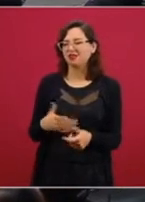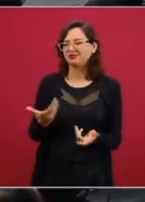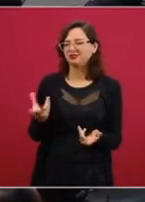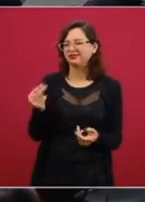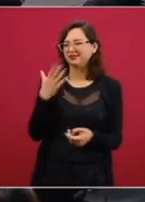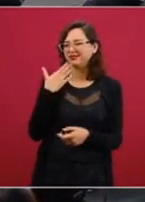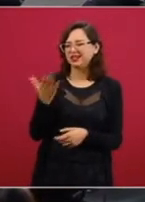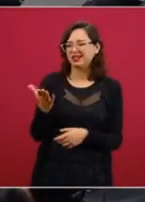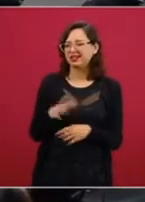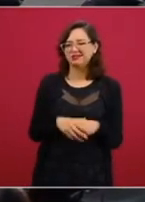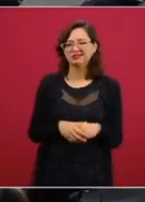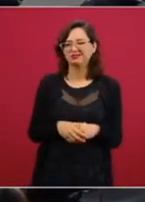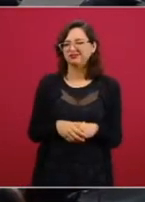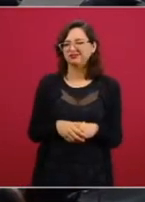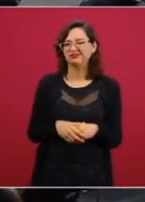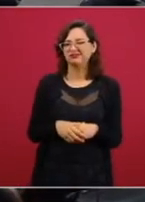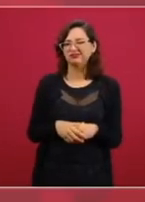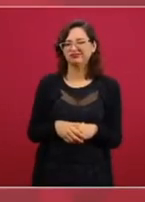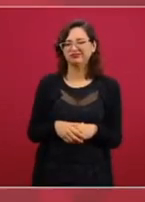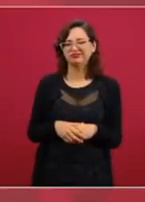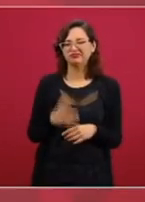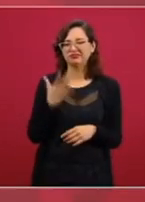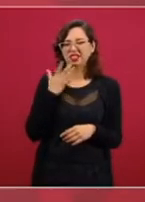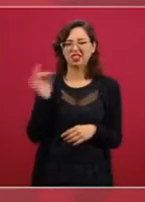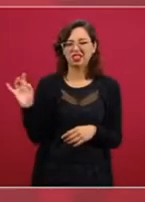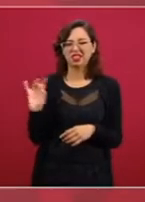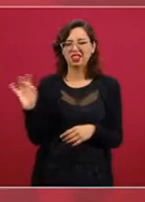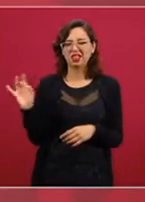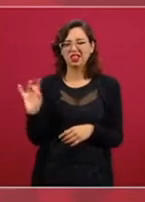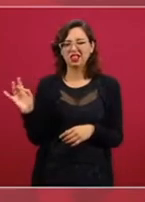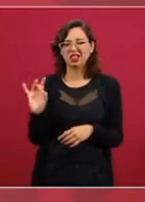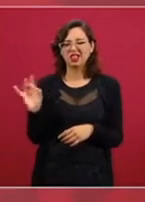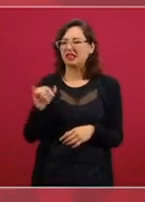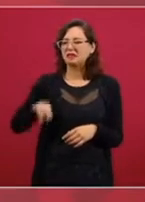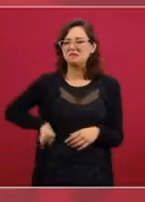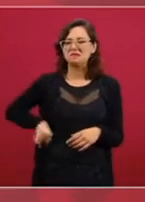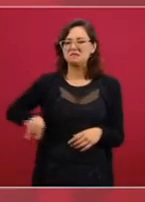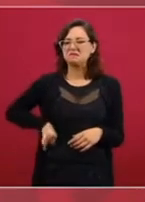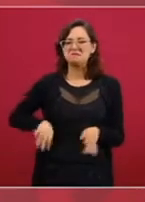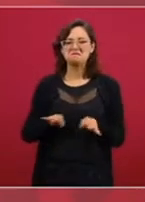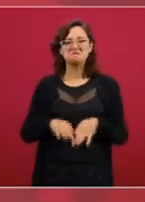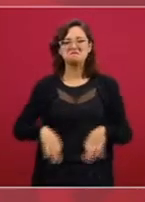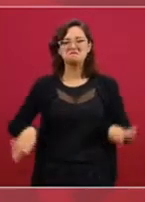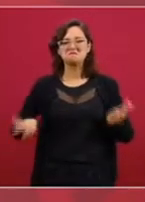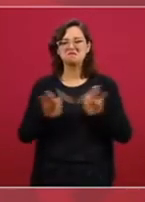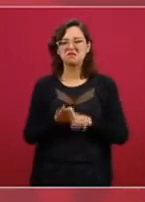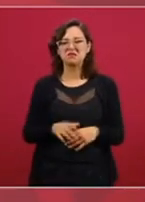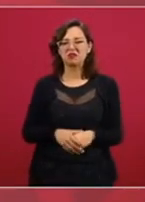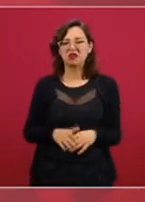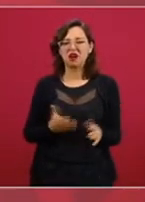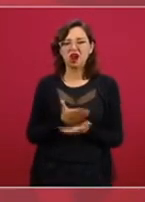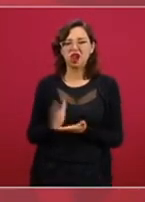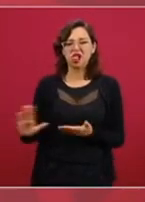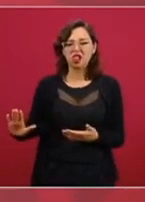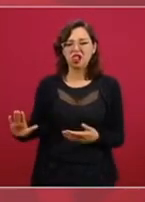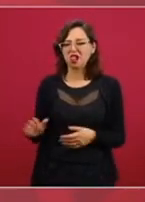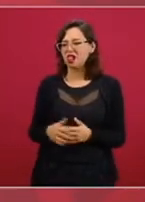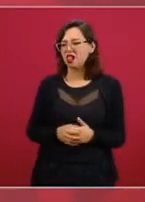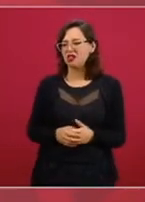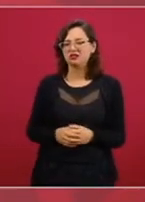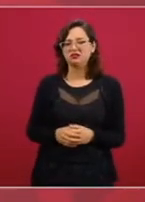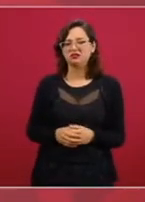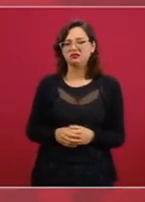impropio o no era interesante, importante, se hacía a un lado, se